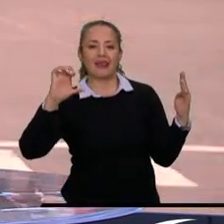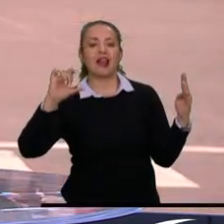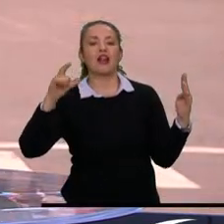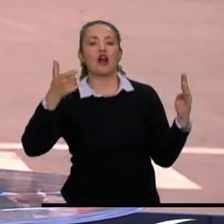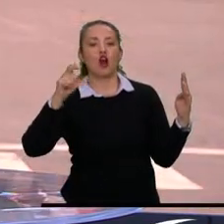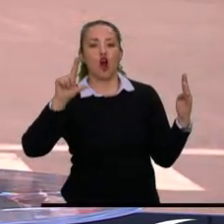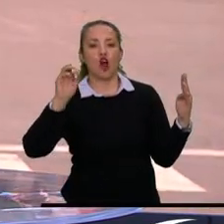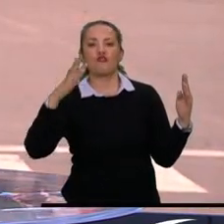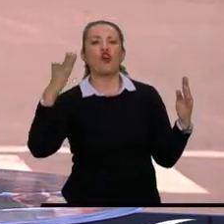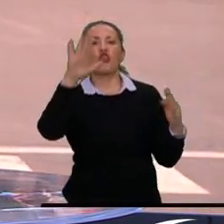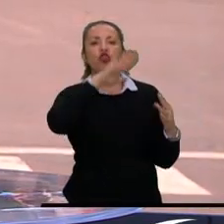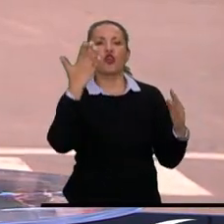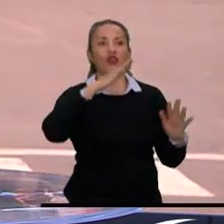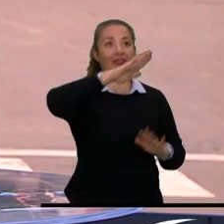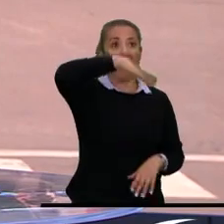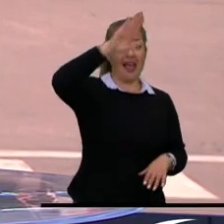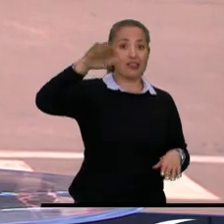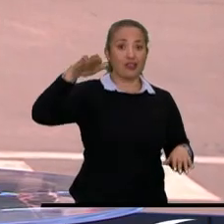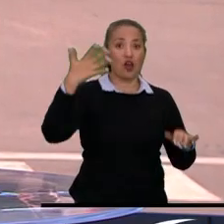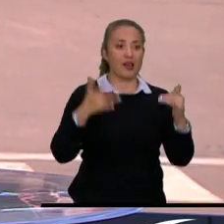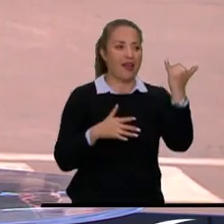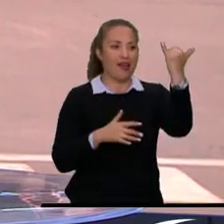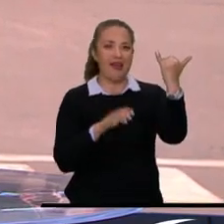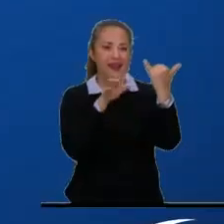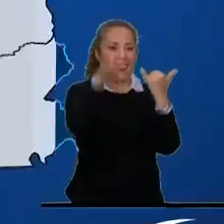antioqueño. Entre las víctimas hay un líder social.